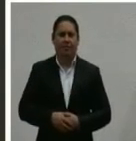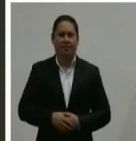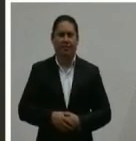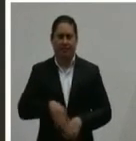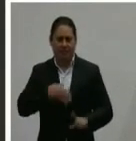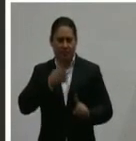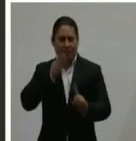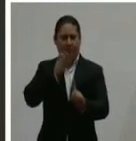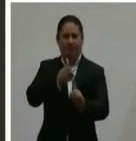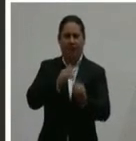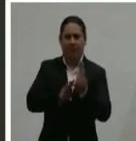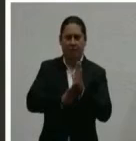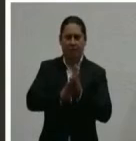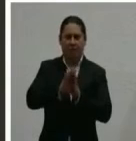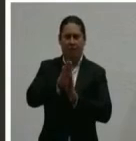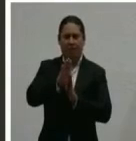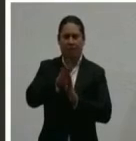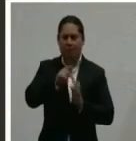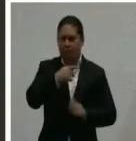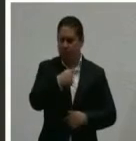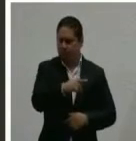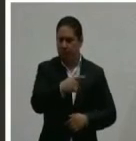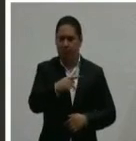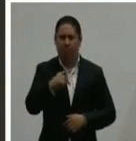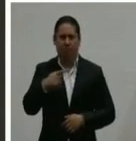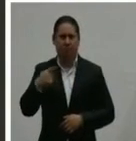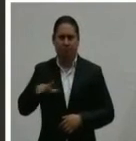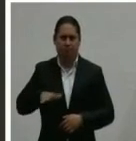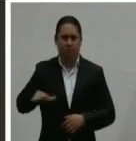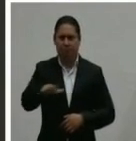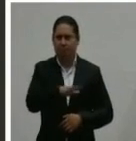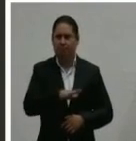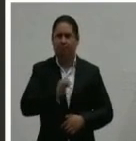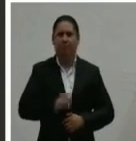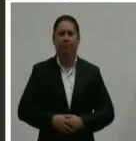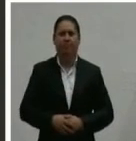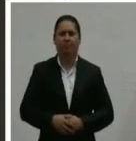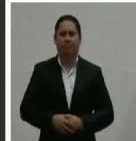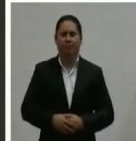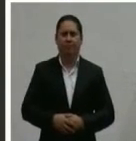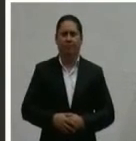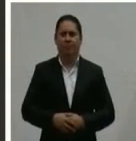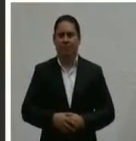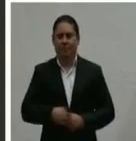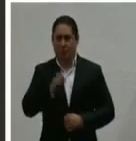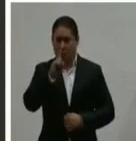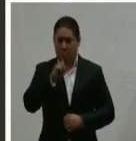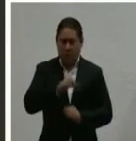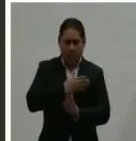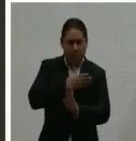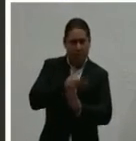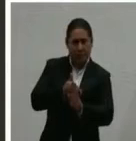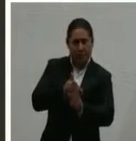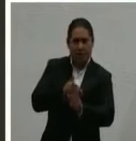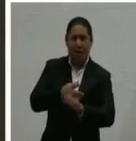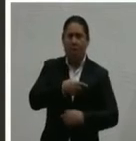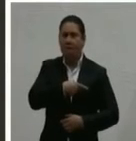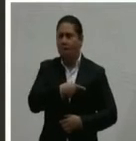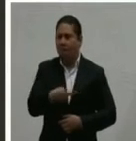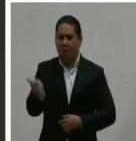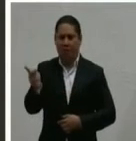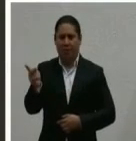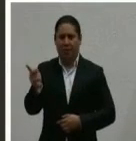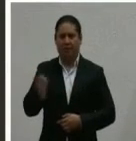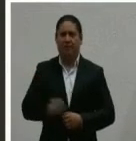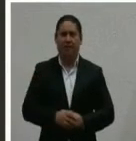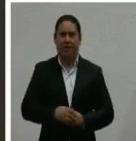encaminados al desarrollo integral y sostenible, combate principalmente a la pobreza y